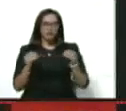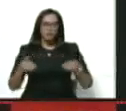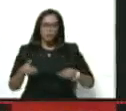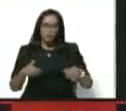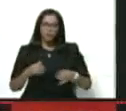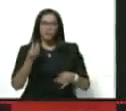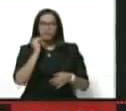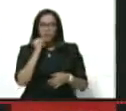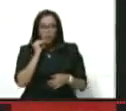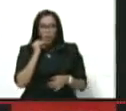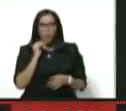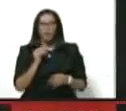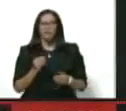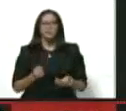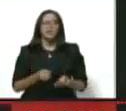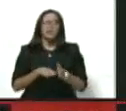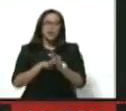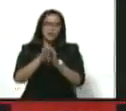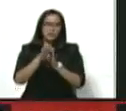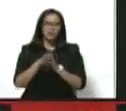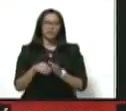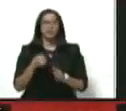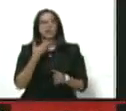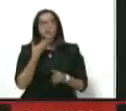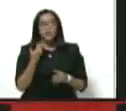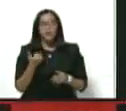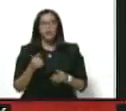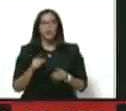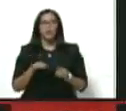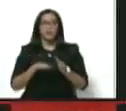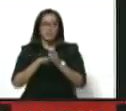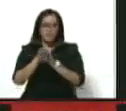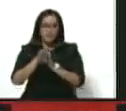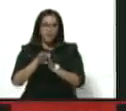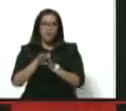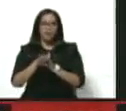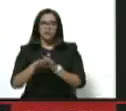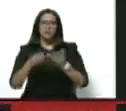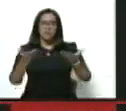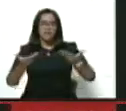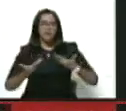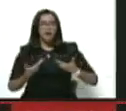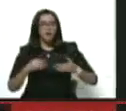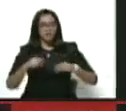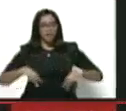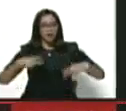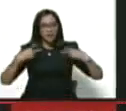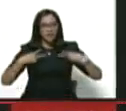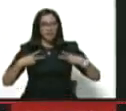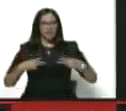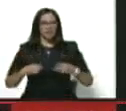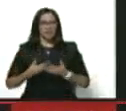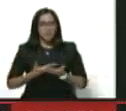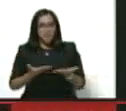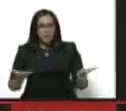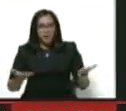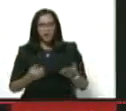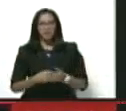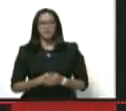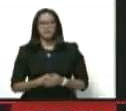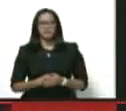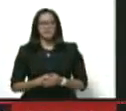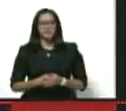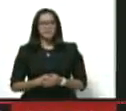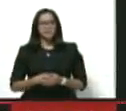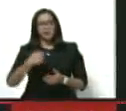se está levantando. Y el mayor legado que nosotros podemos dejar en la vida, en esta vida, pues, es dejar